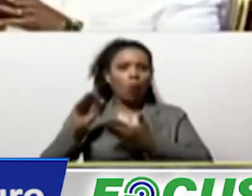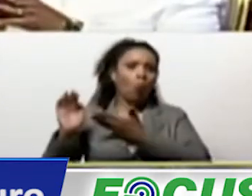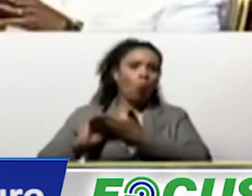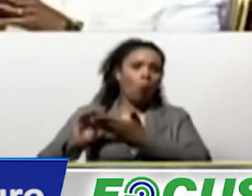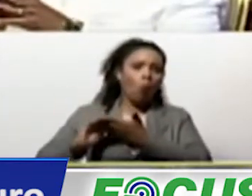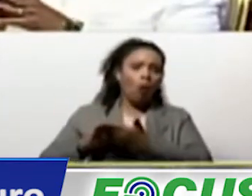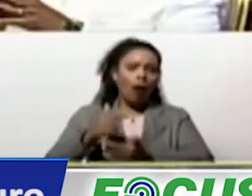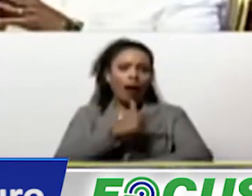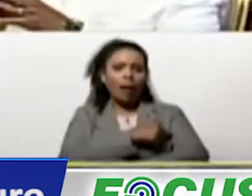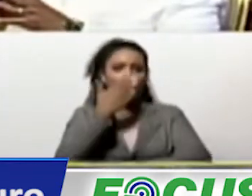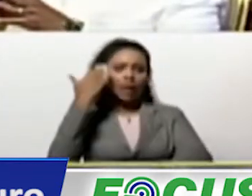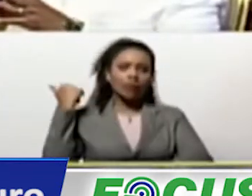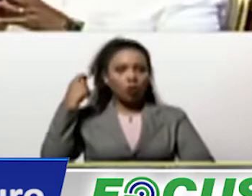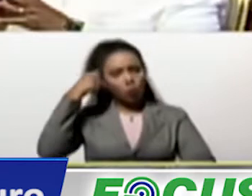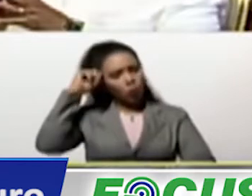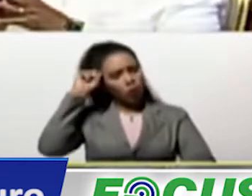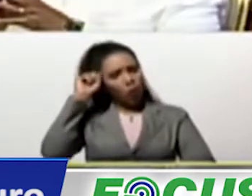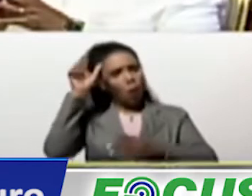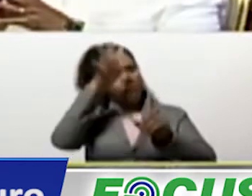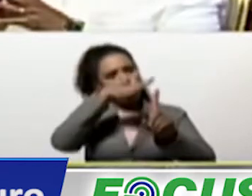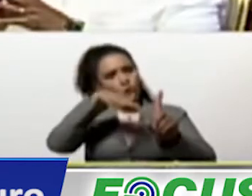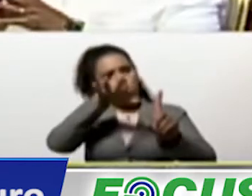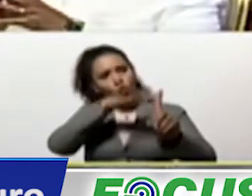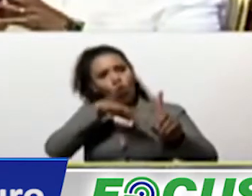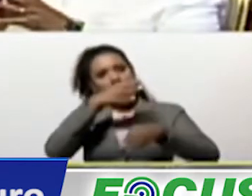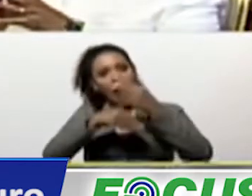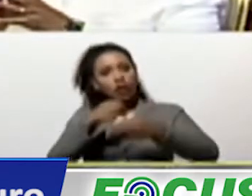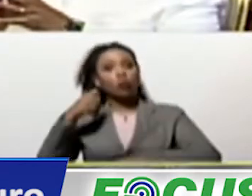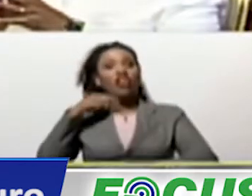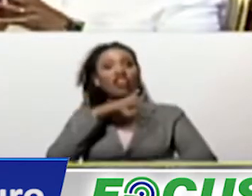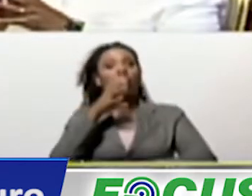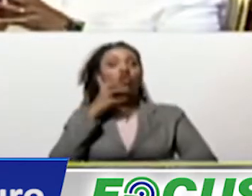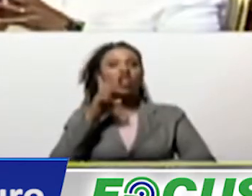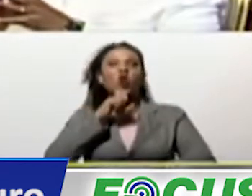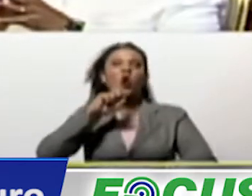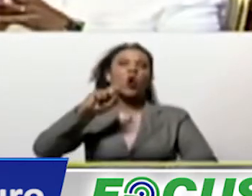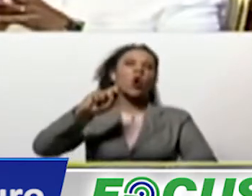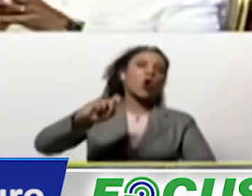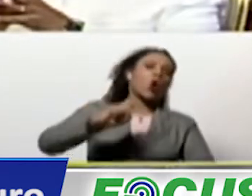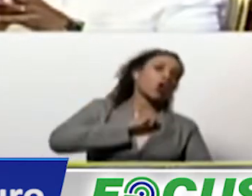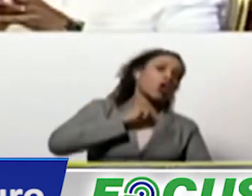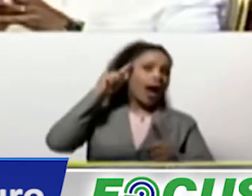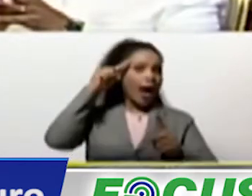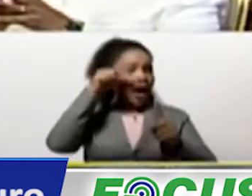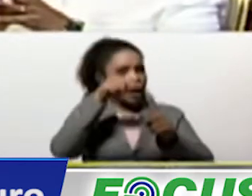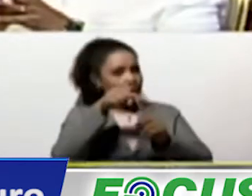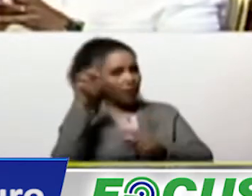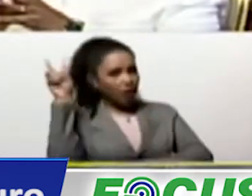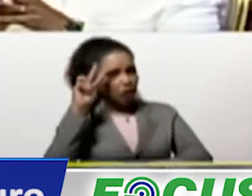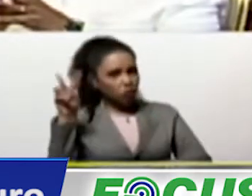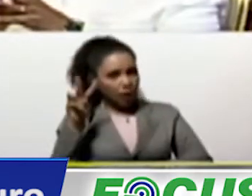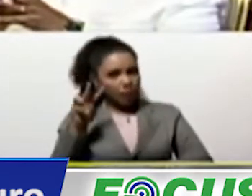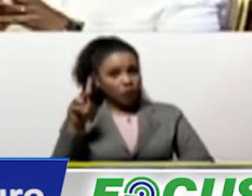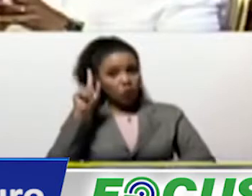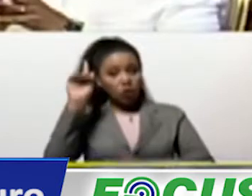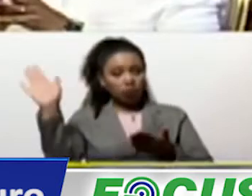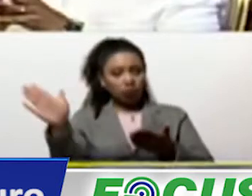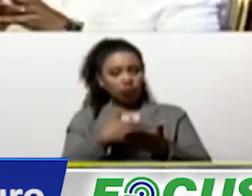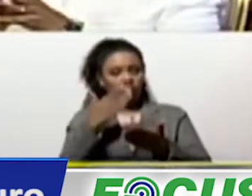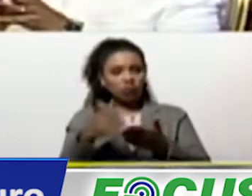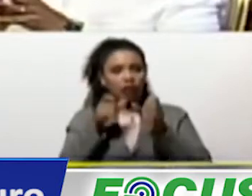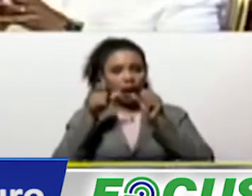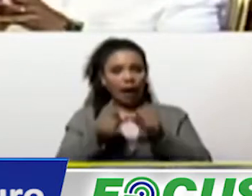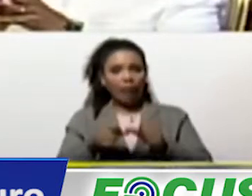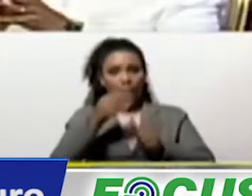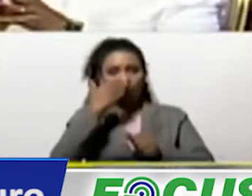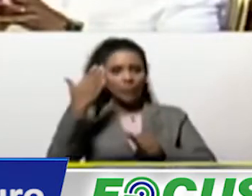heridas del pasado. Recordemos los planes conspirativos orquestados por Iván Duque y el odio hacia Venezuela. Una página que queda